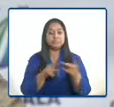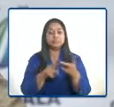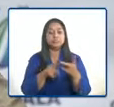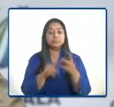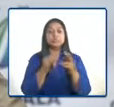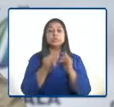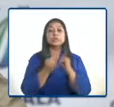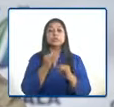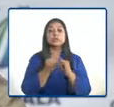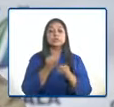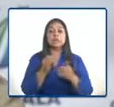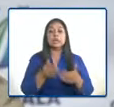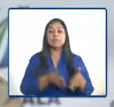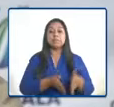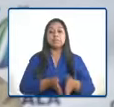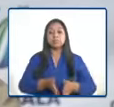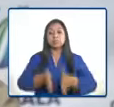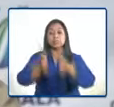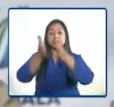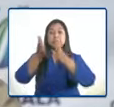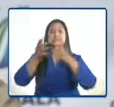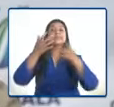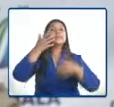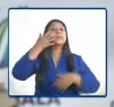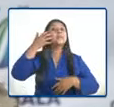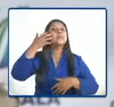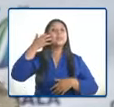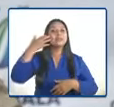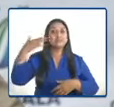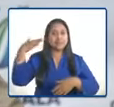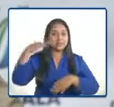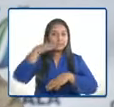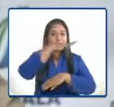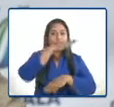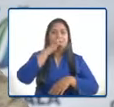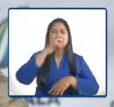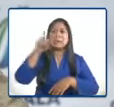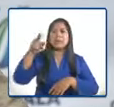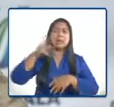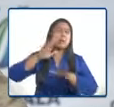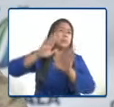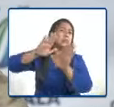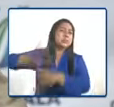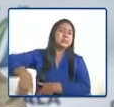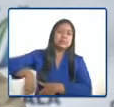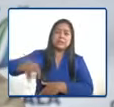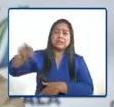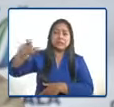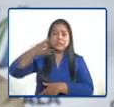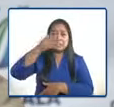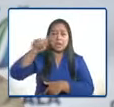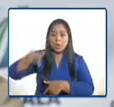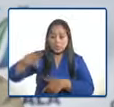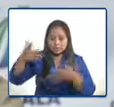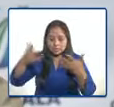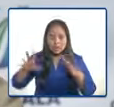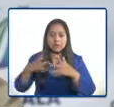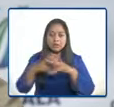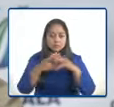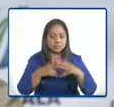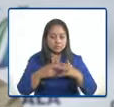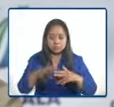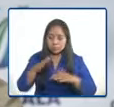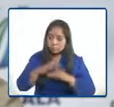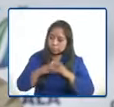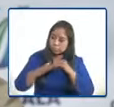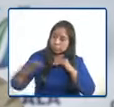hecho la pista de San Marcos, un aeropuerto pues que por mucho tiempo estuvo en el olvido, pero ya está recapeado, pues está al